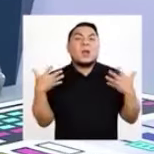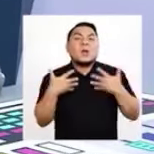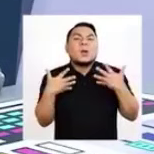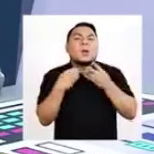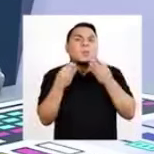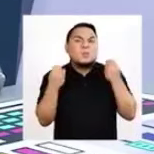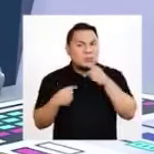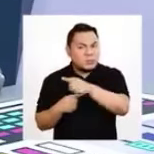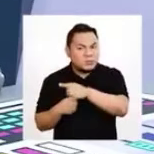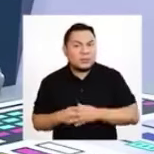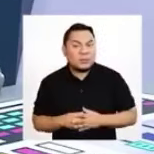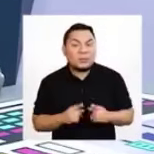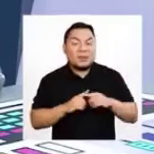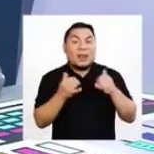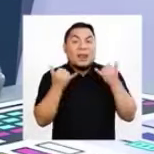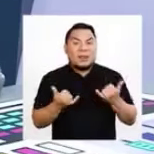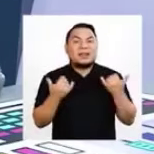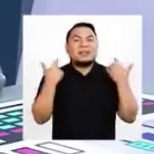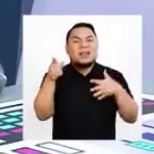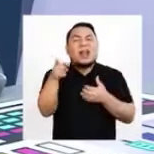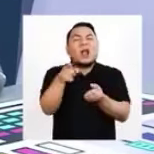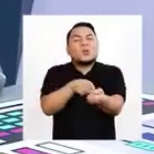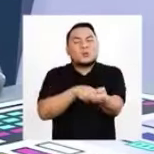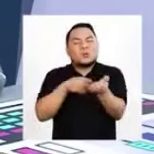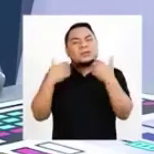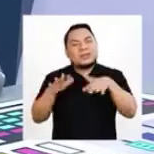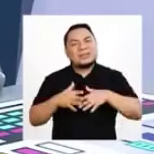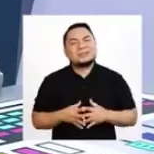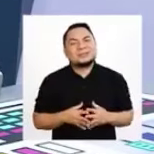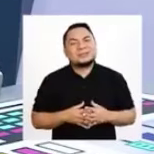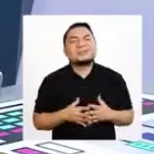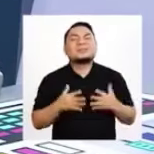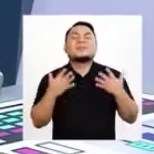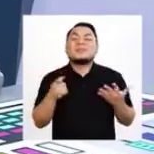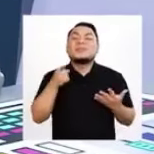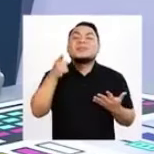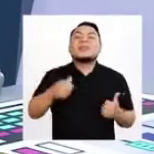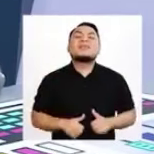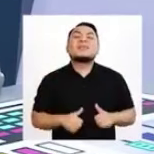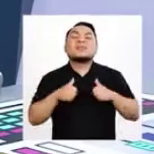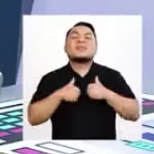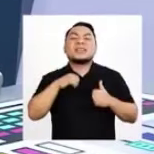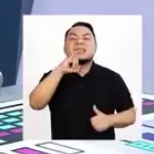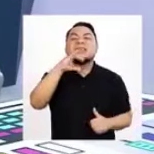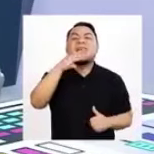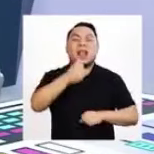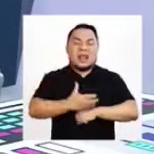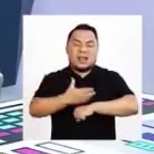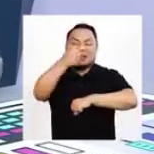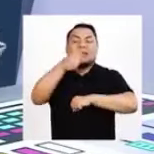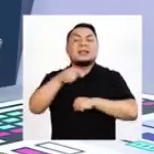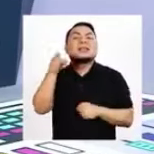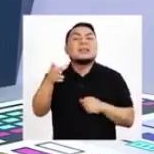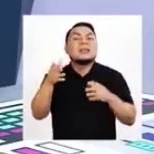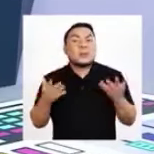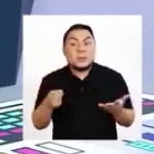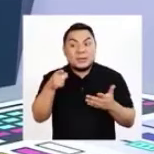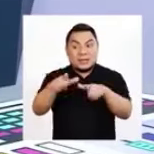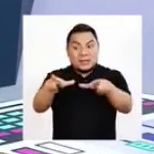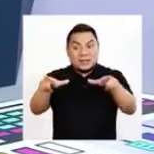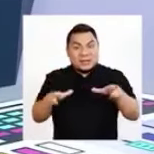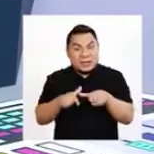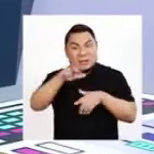él se asustaba mucho, pero ahora ya se acostumbró. Es que él vive en Ica y lo que